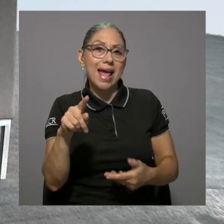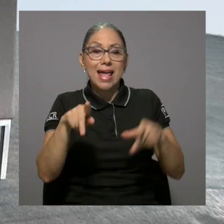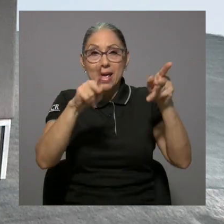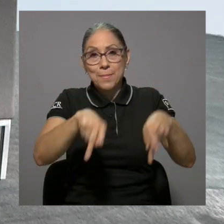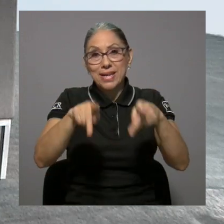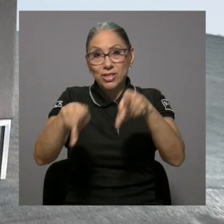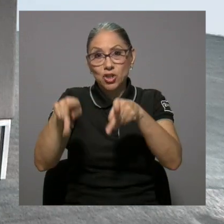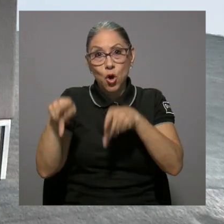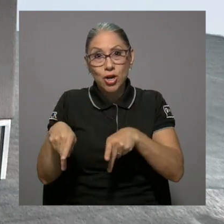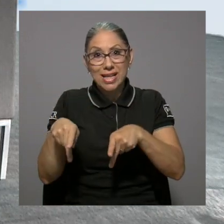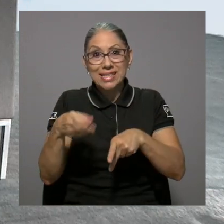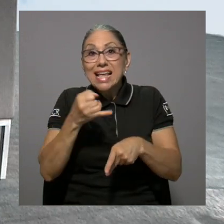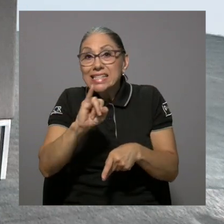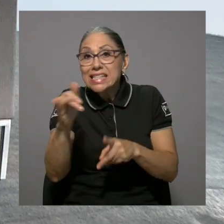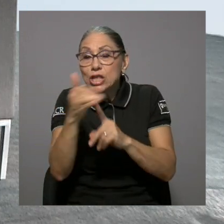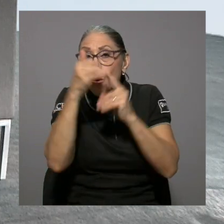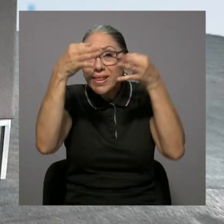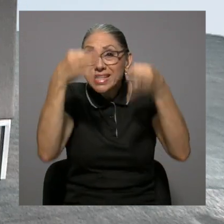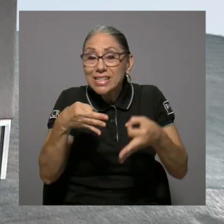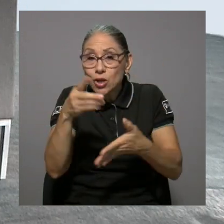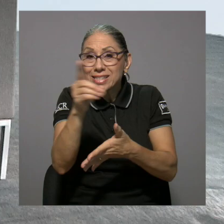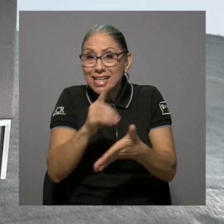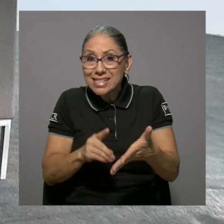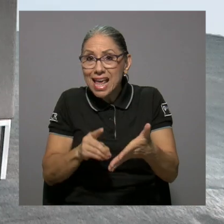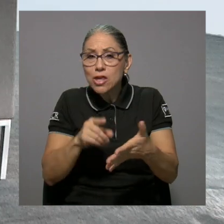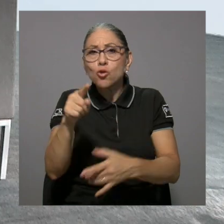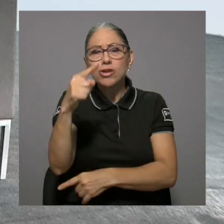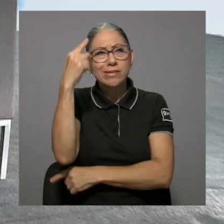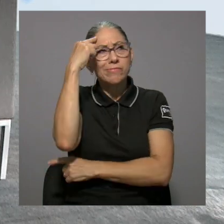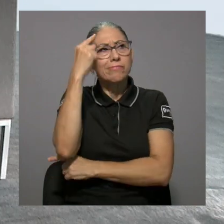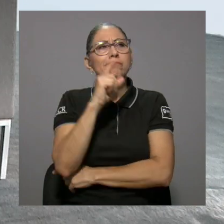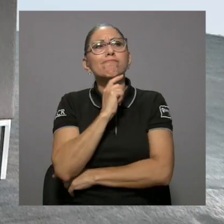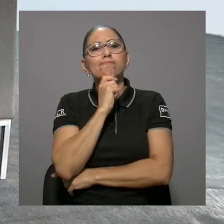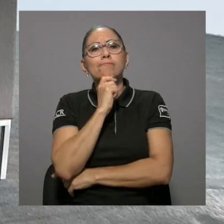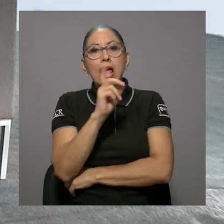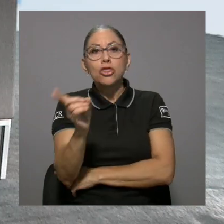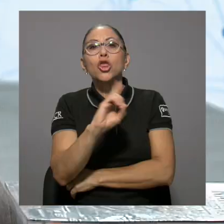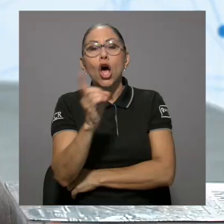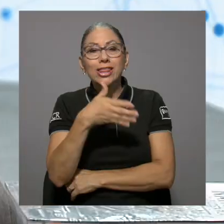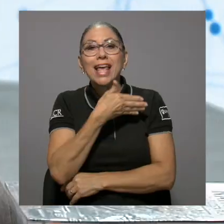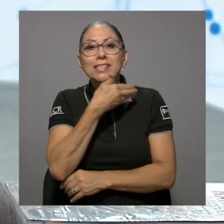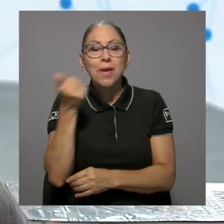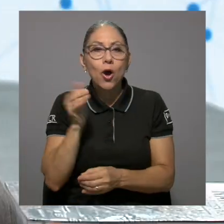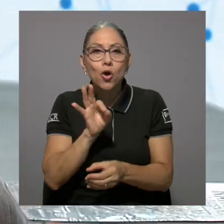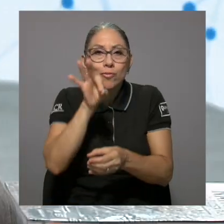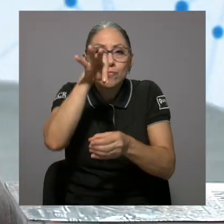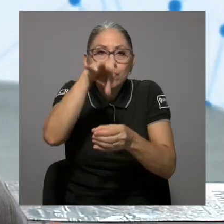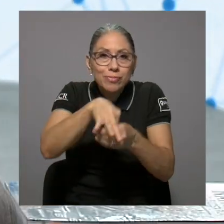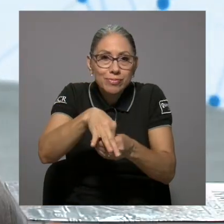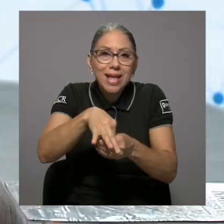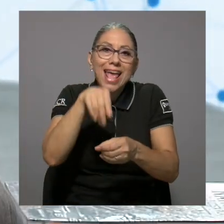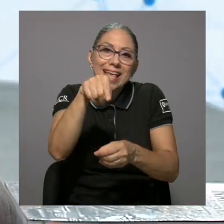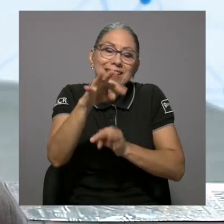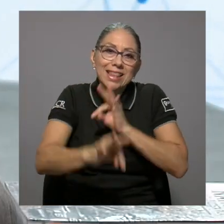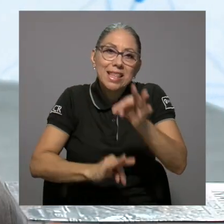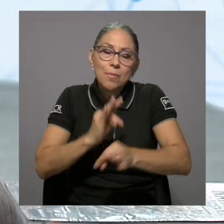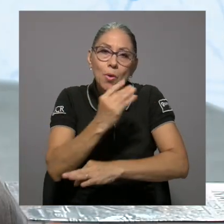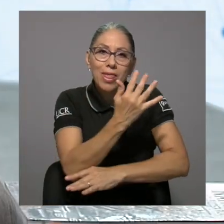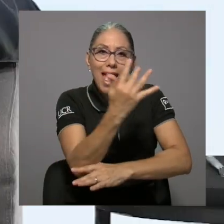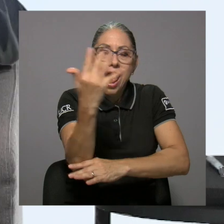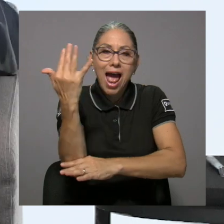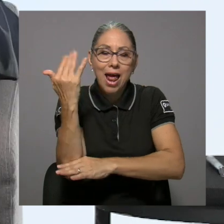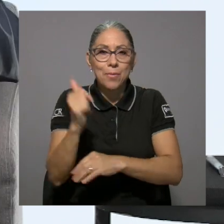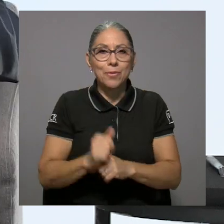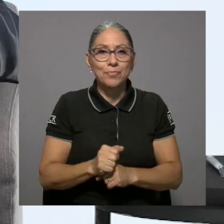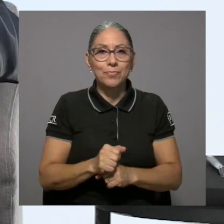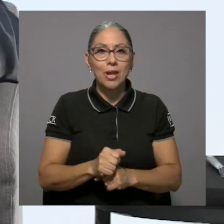las personas cuando toman decisiones de diseño consideren dónde es mejor poner una especie u otra.